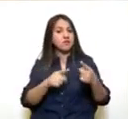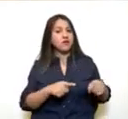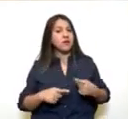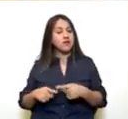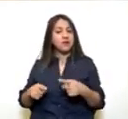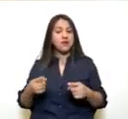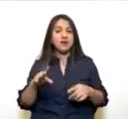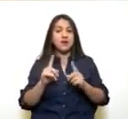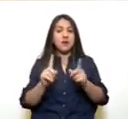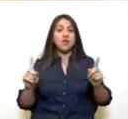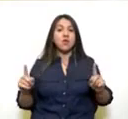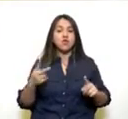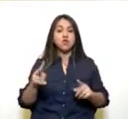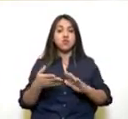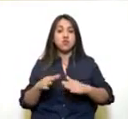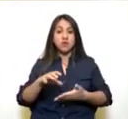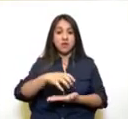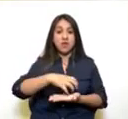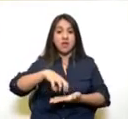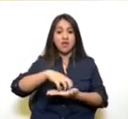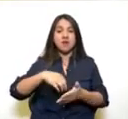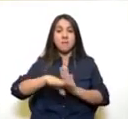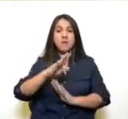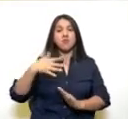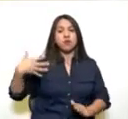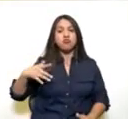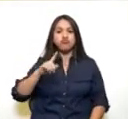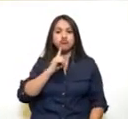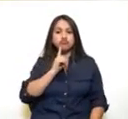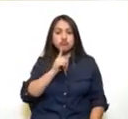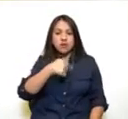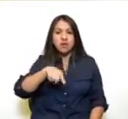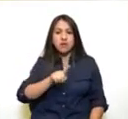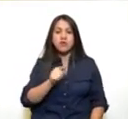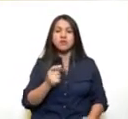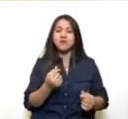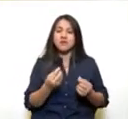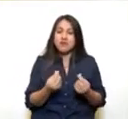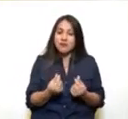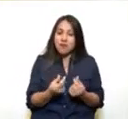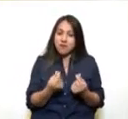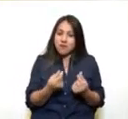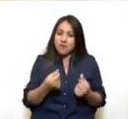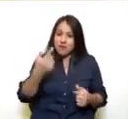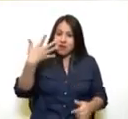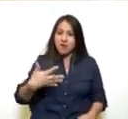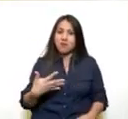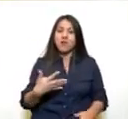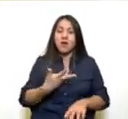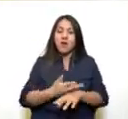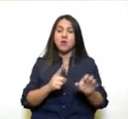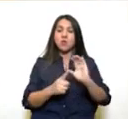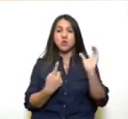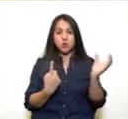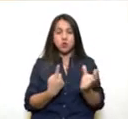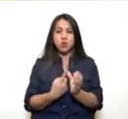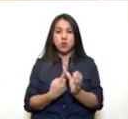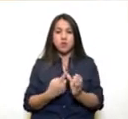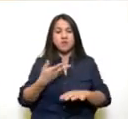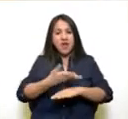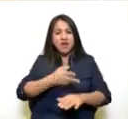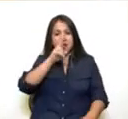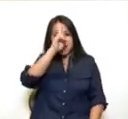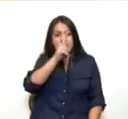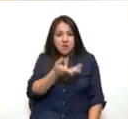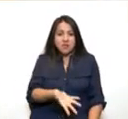comunidades es lo más importante que tenemos en la rioja y en la riqueza y la cultura y hay que respetar